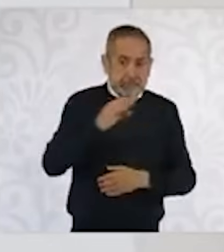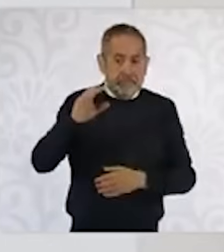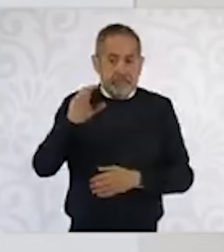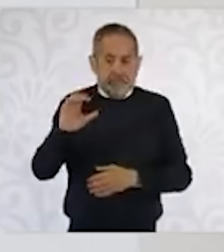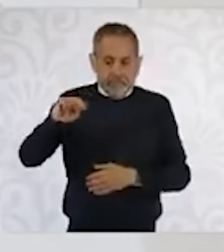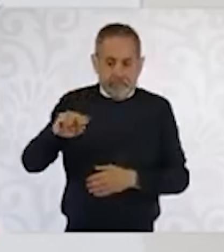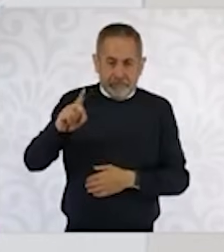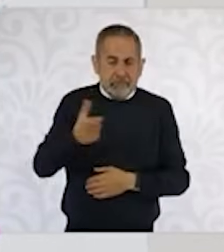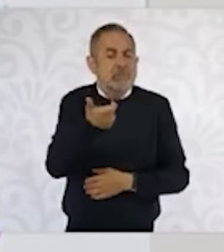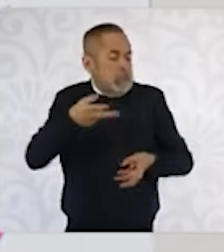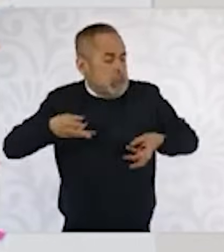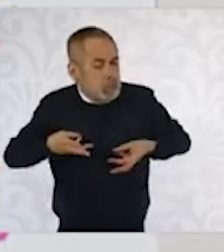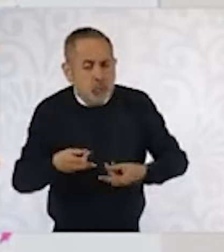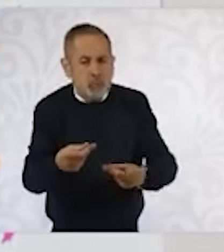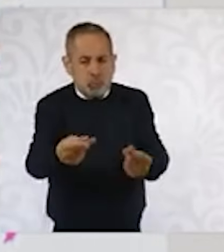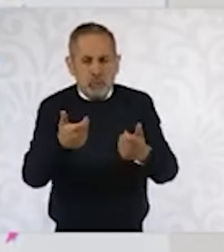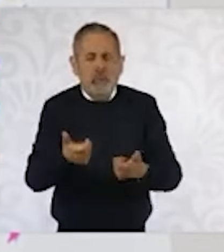de Derechos Humanos?